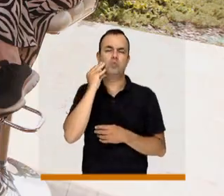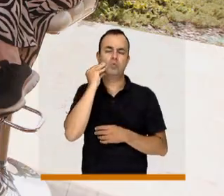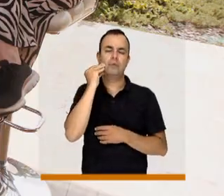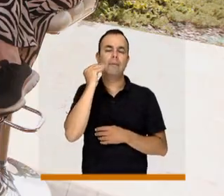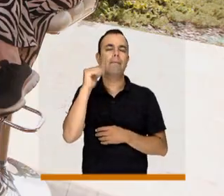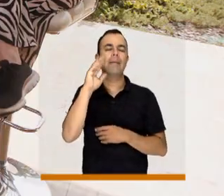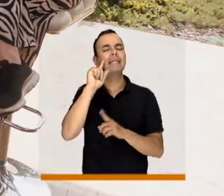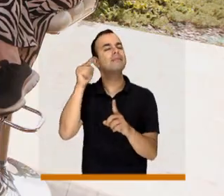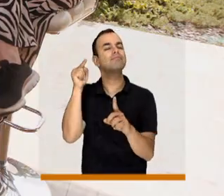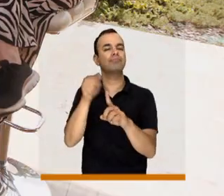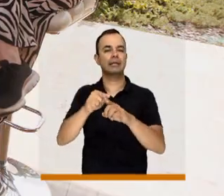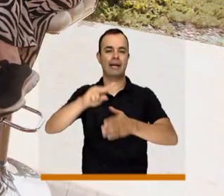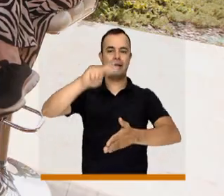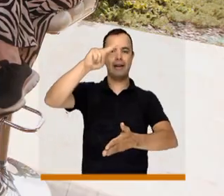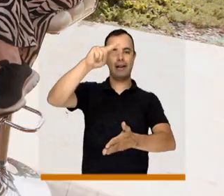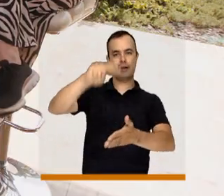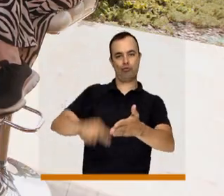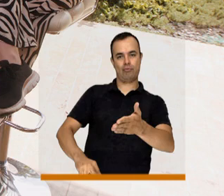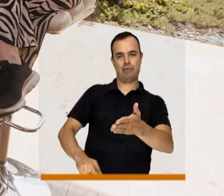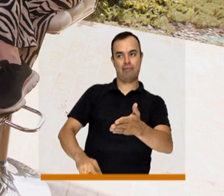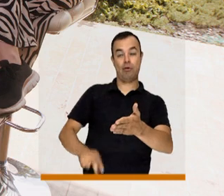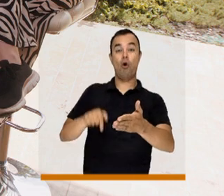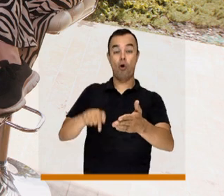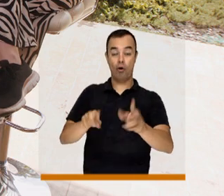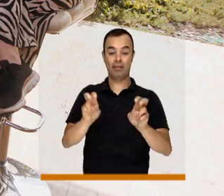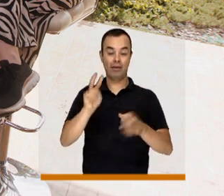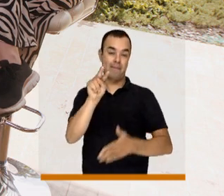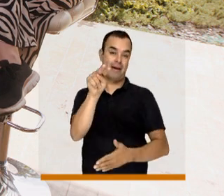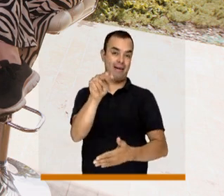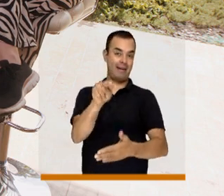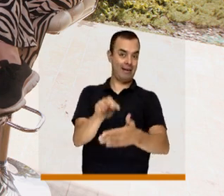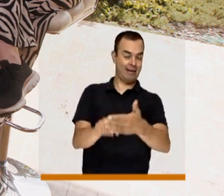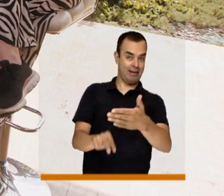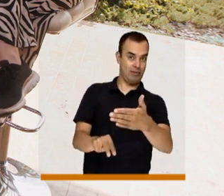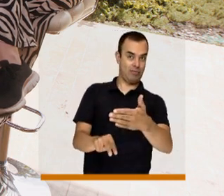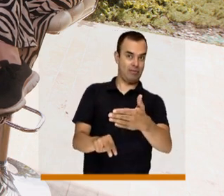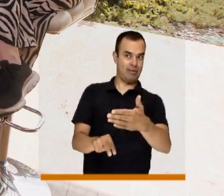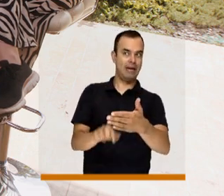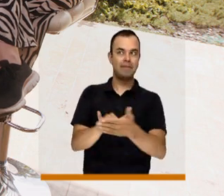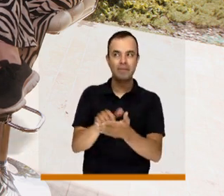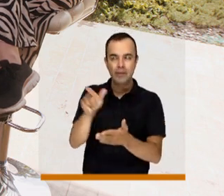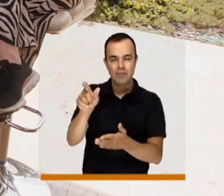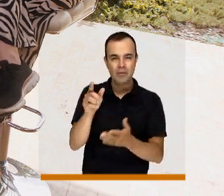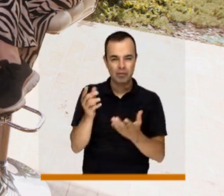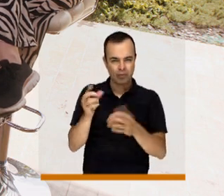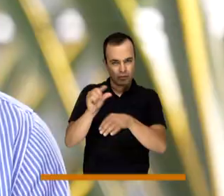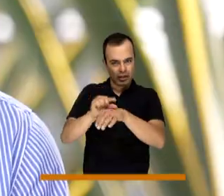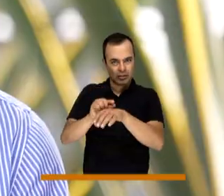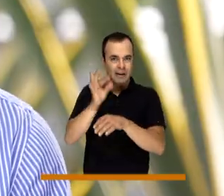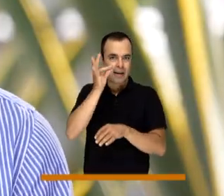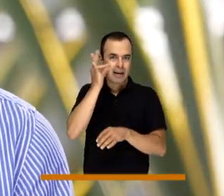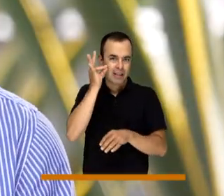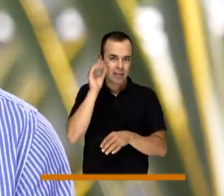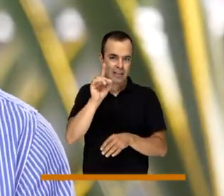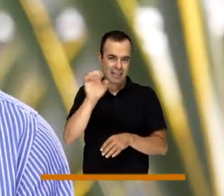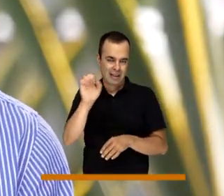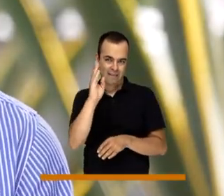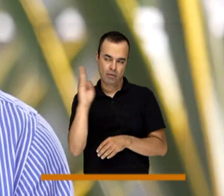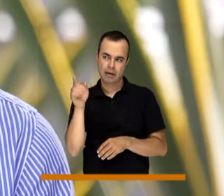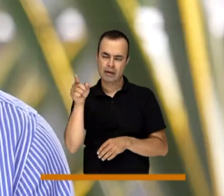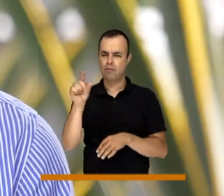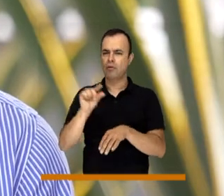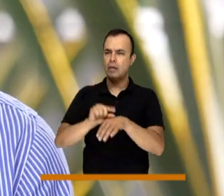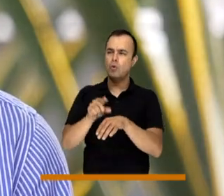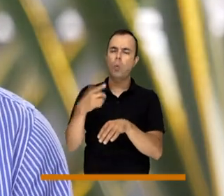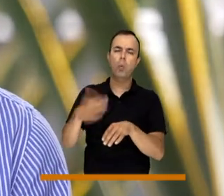fundaciones, pero en particularmente en temas de lectura, que creo que es el tema más importante hoy. También nos va a contar que es hace ratón de biblioteca, evidentemente, que es una